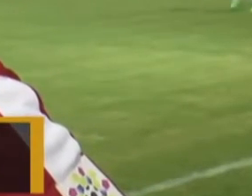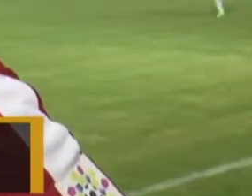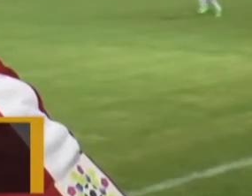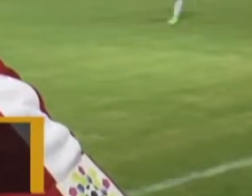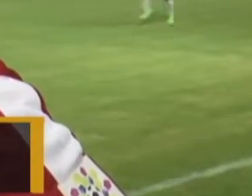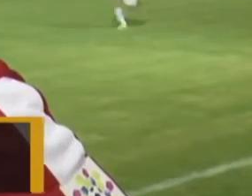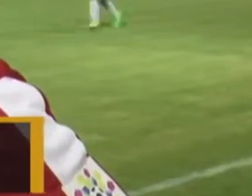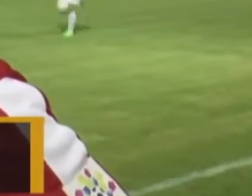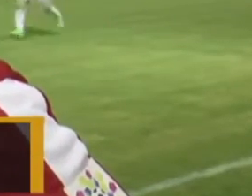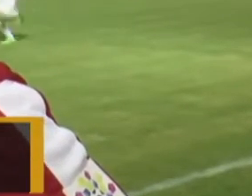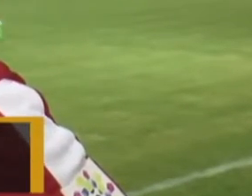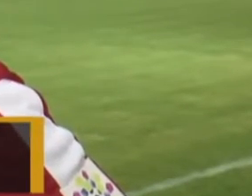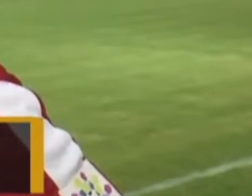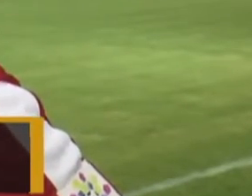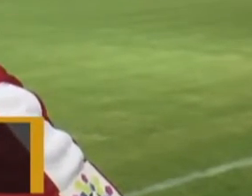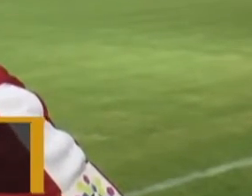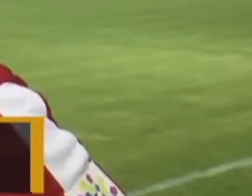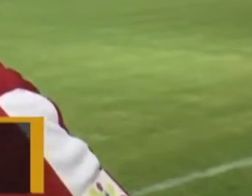y